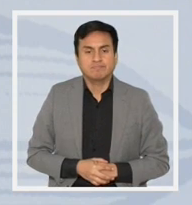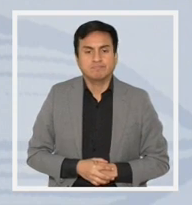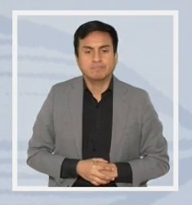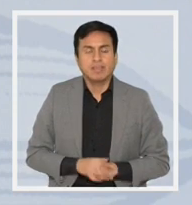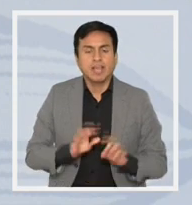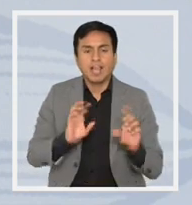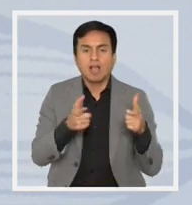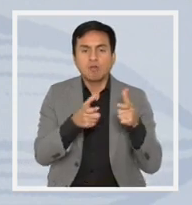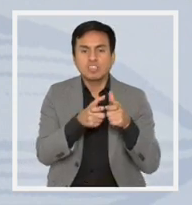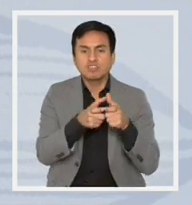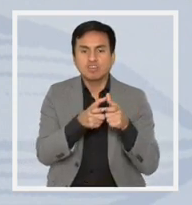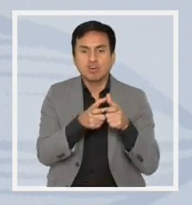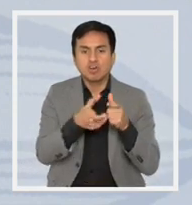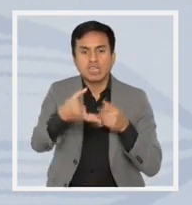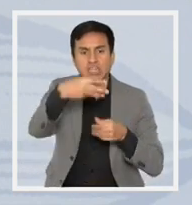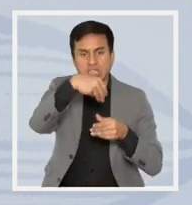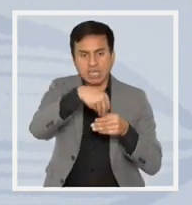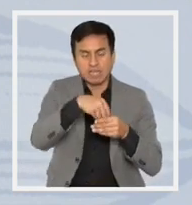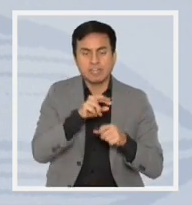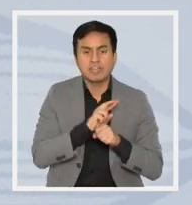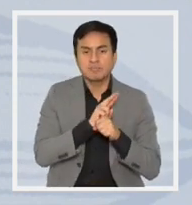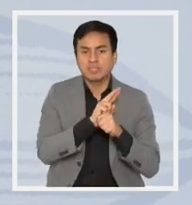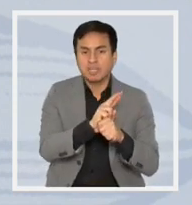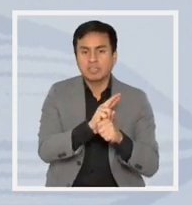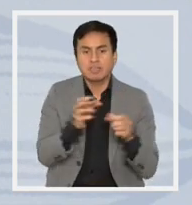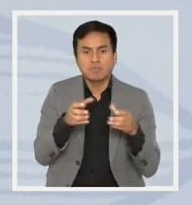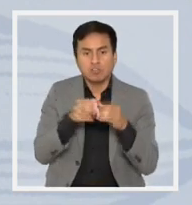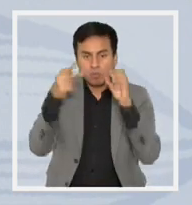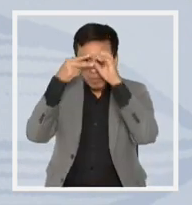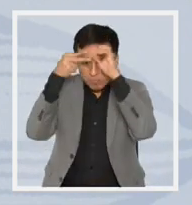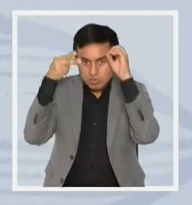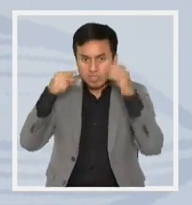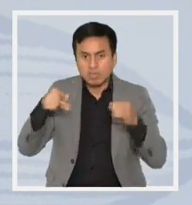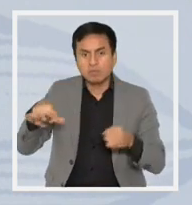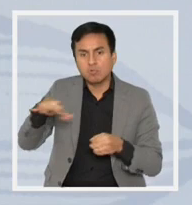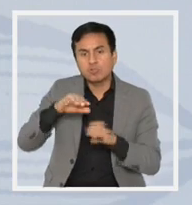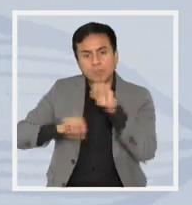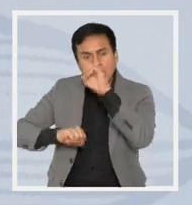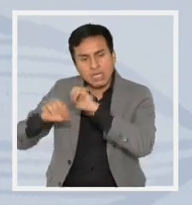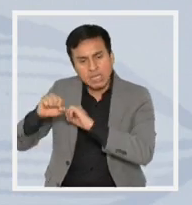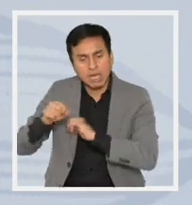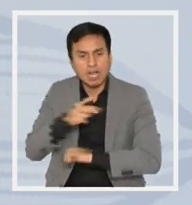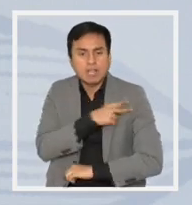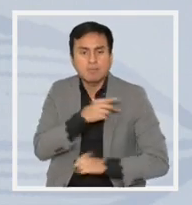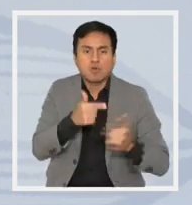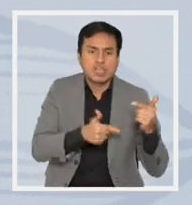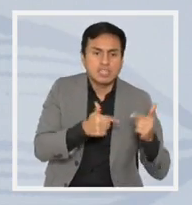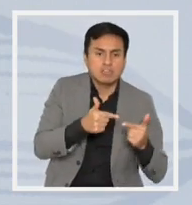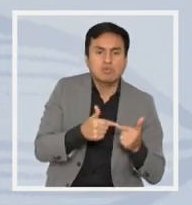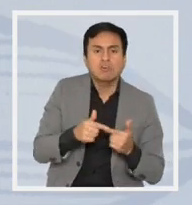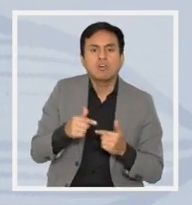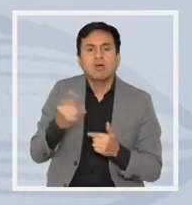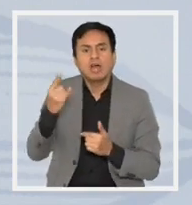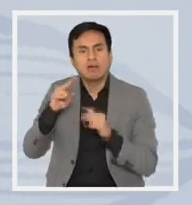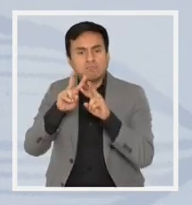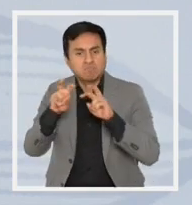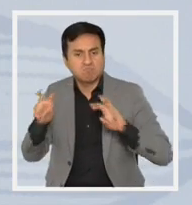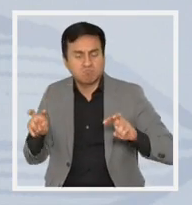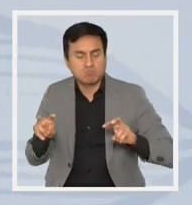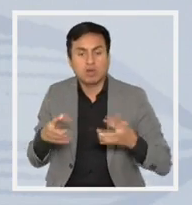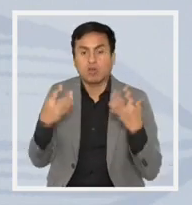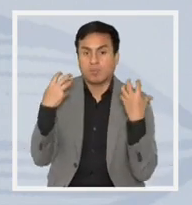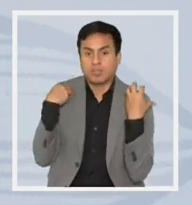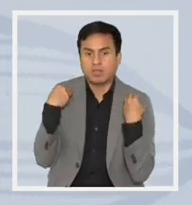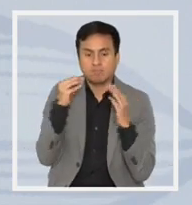A la comisión, integrada por representantes del pueblo mapuche, del mundo empresarial, del mundo político, del mundo académico, le